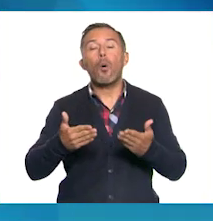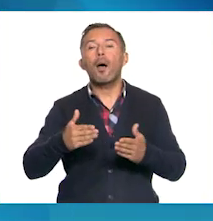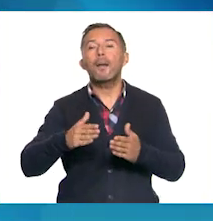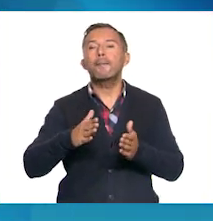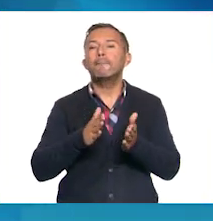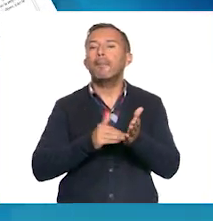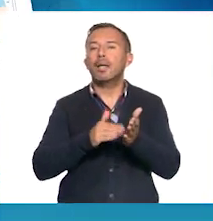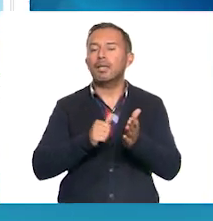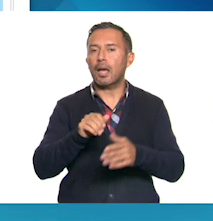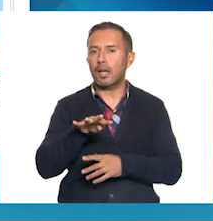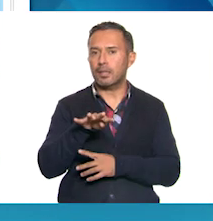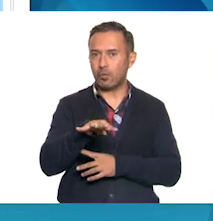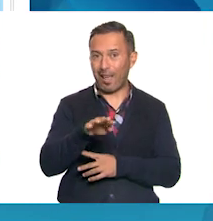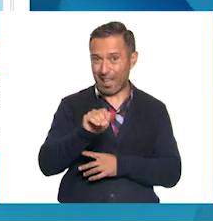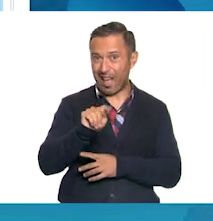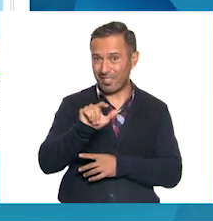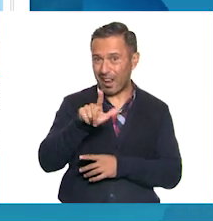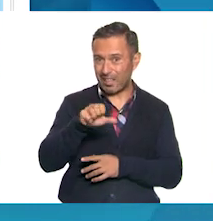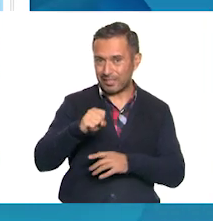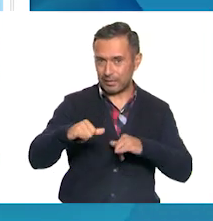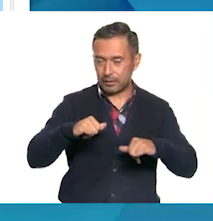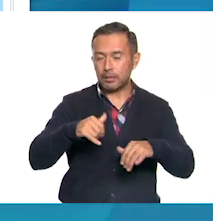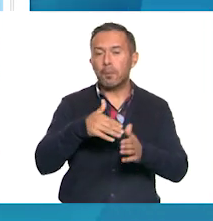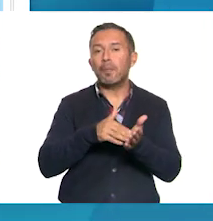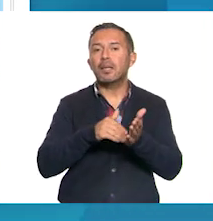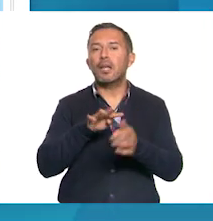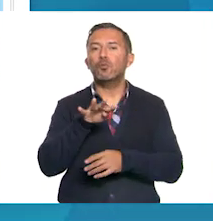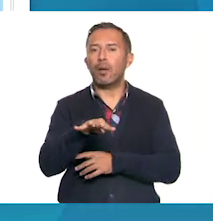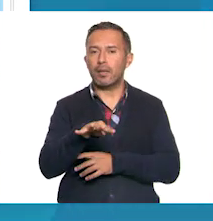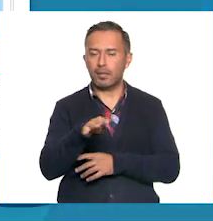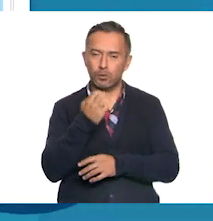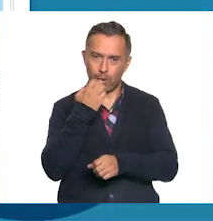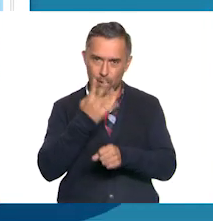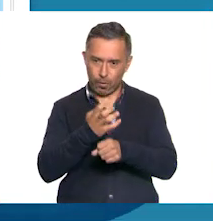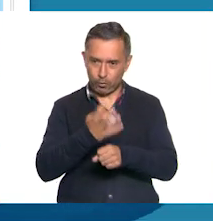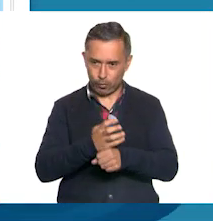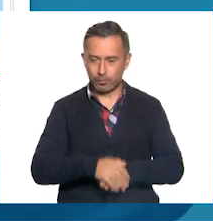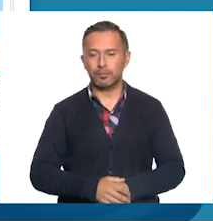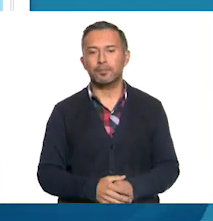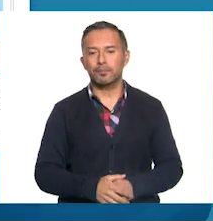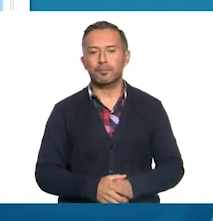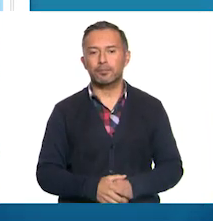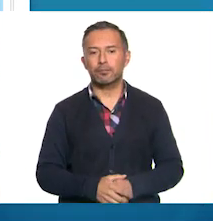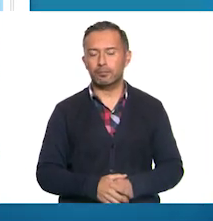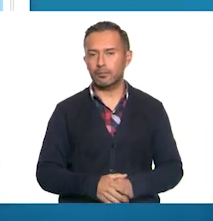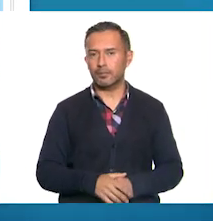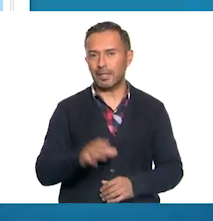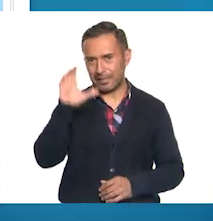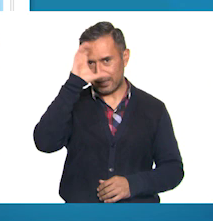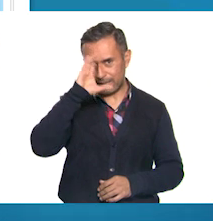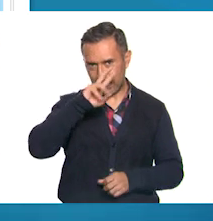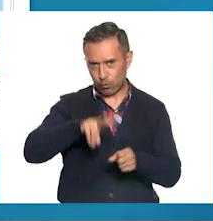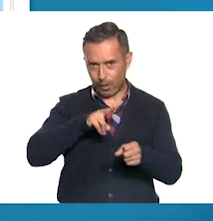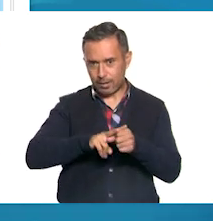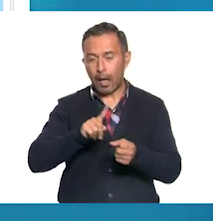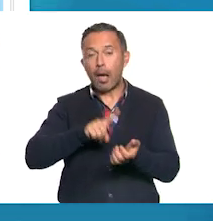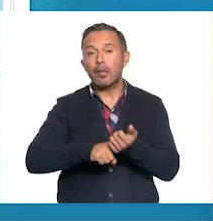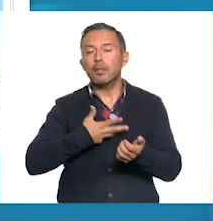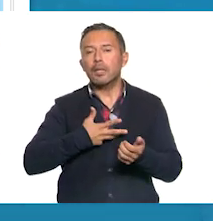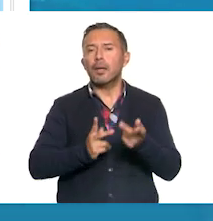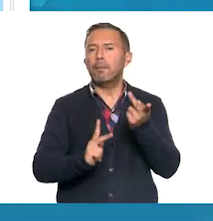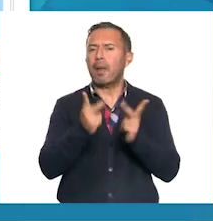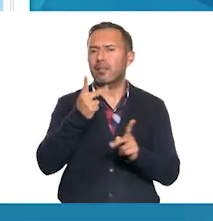la página 19 del Atlas. Por favor, de cuarto grado. Regiones naturales. Excelente. Tenemos vegetación